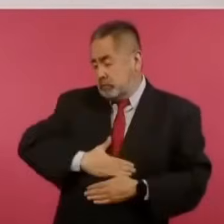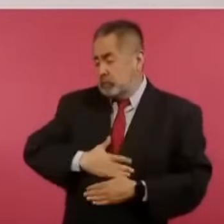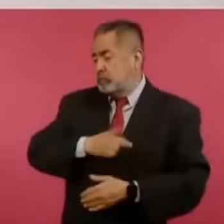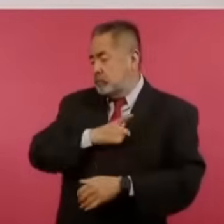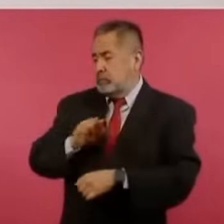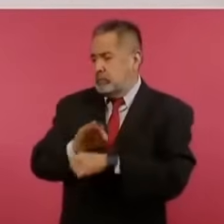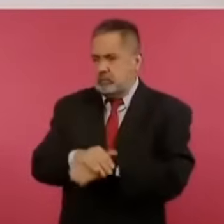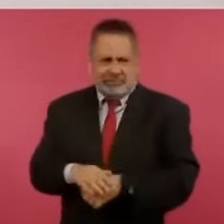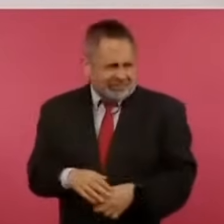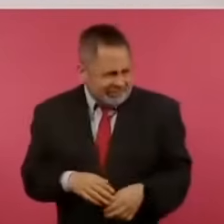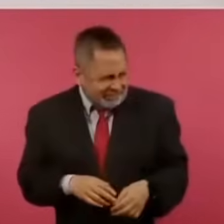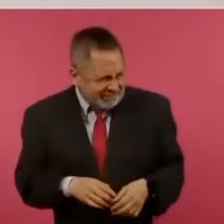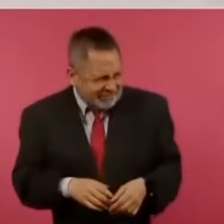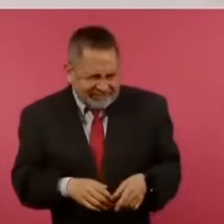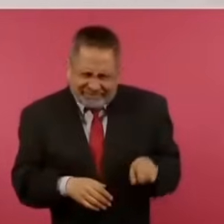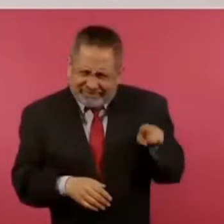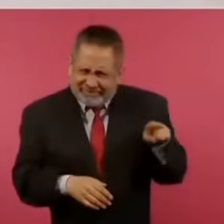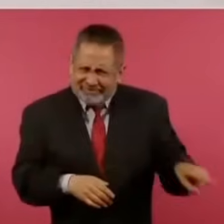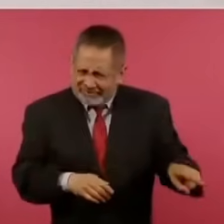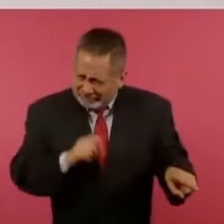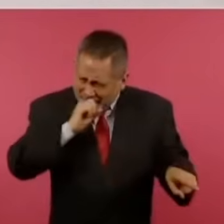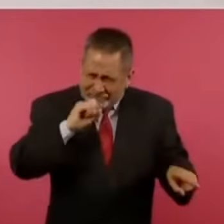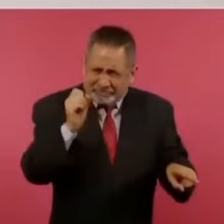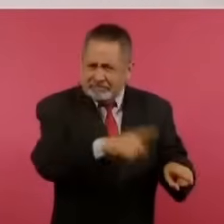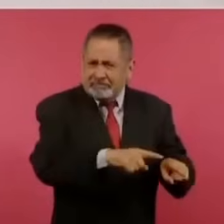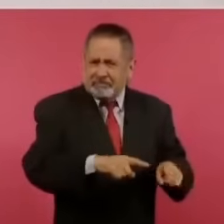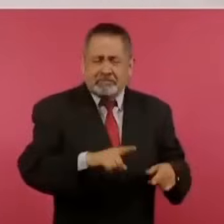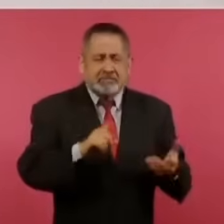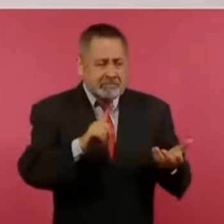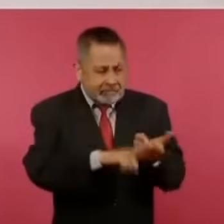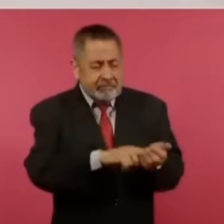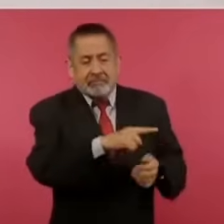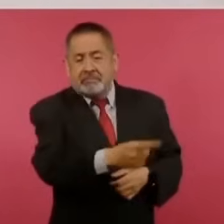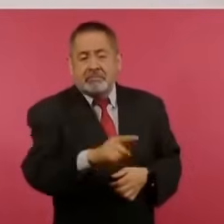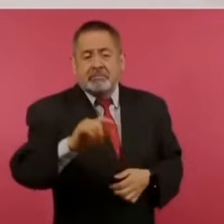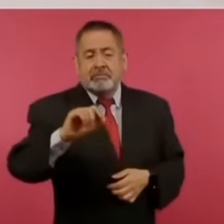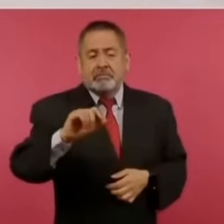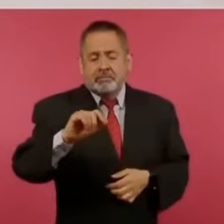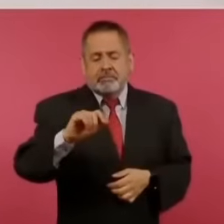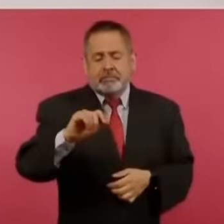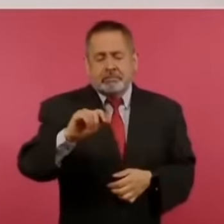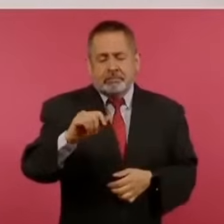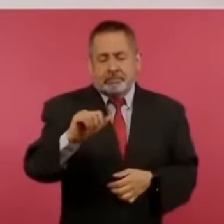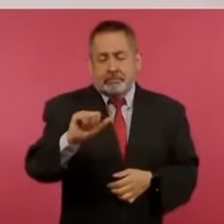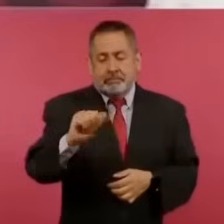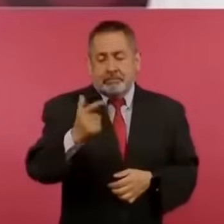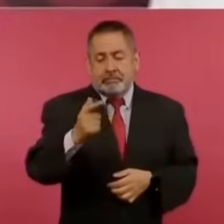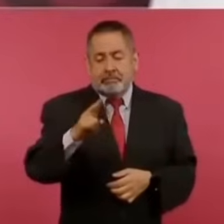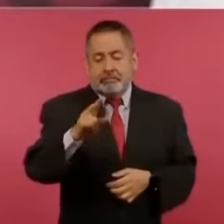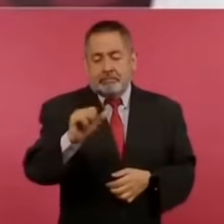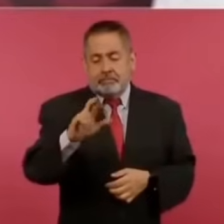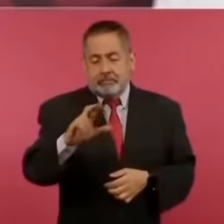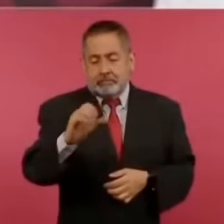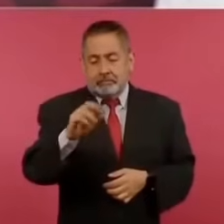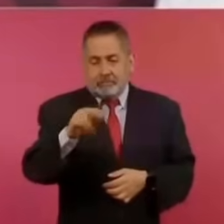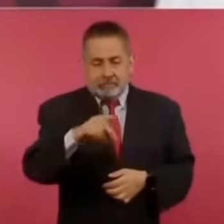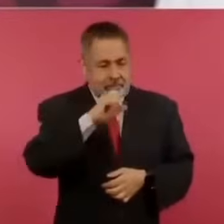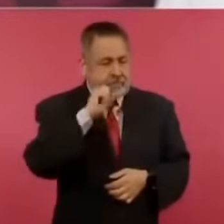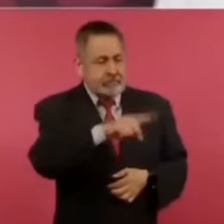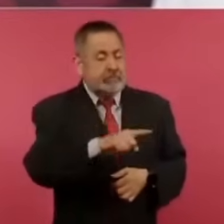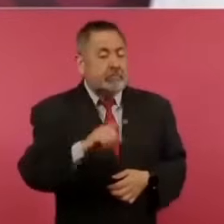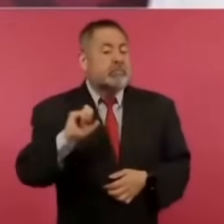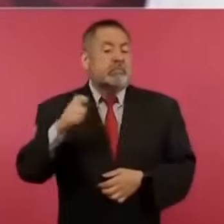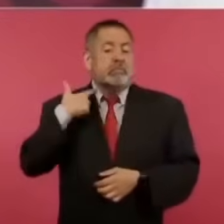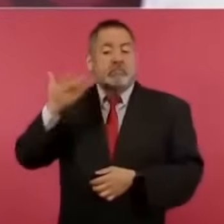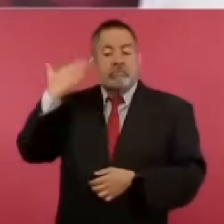¿Y que ya se le olvidó a Héctor de que recibía dinero de Carlos